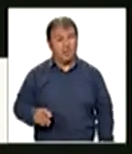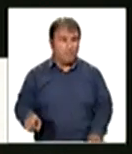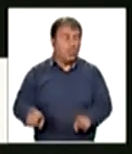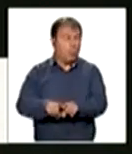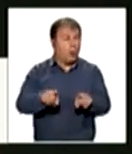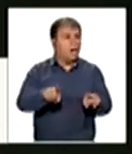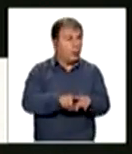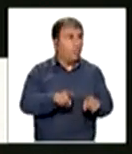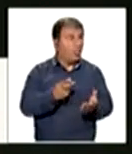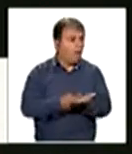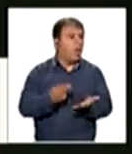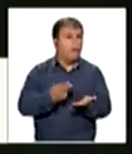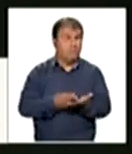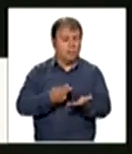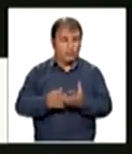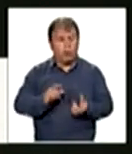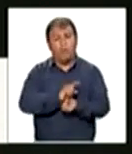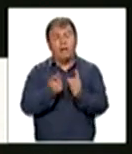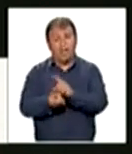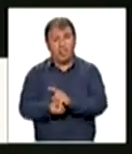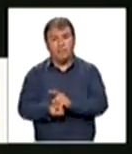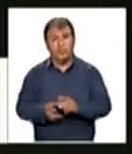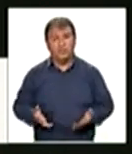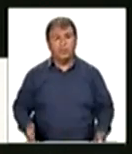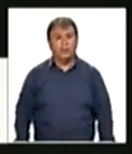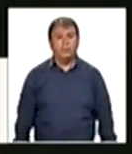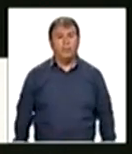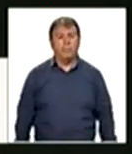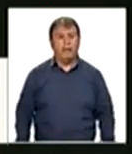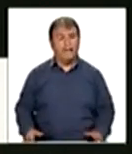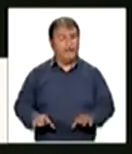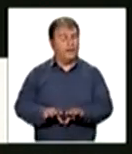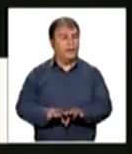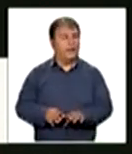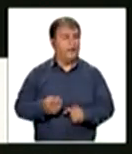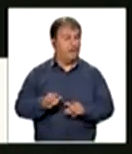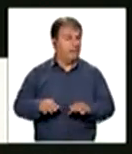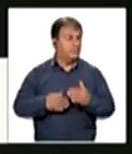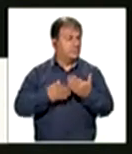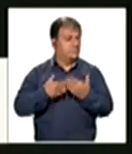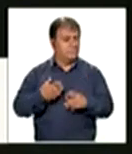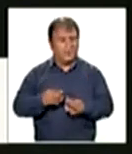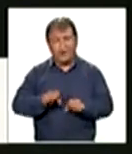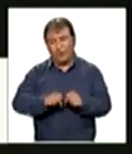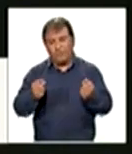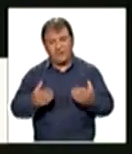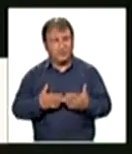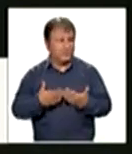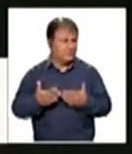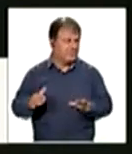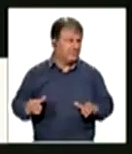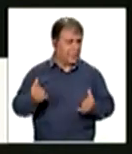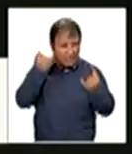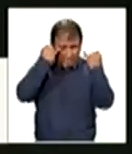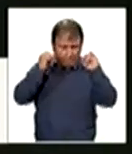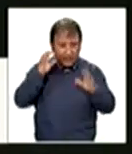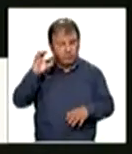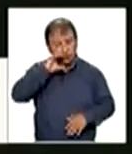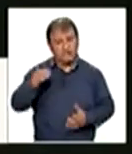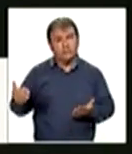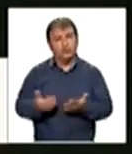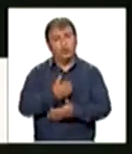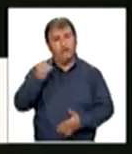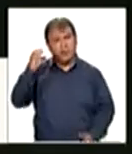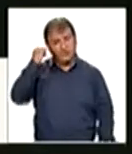Tiene que haber un cambio, hay que romper esquemas, buscar nuevas